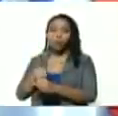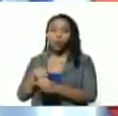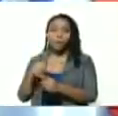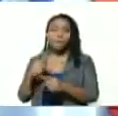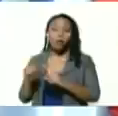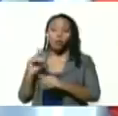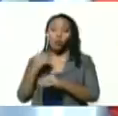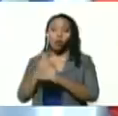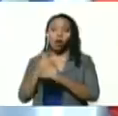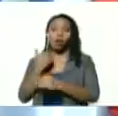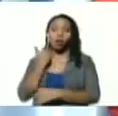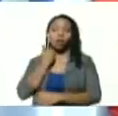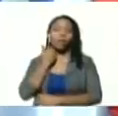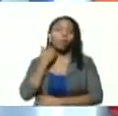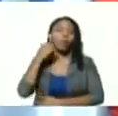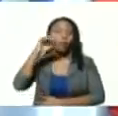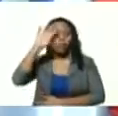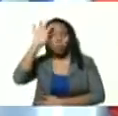enferman.